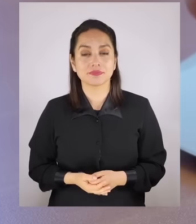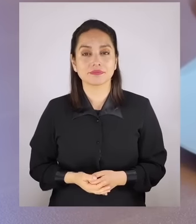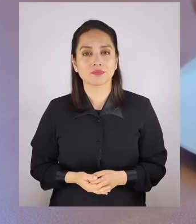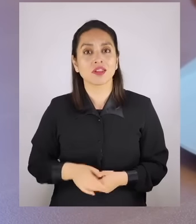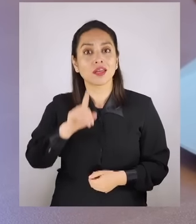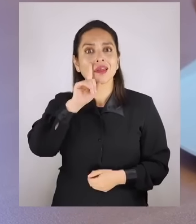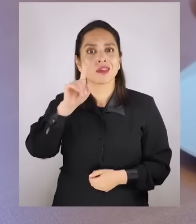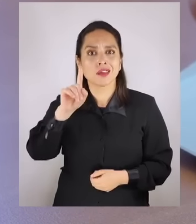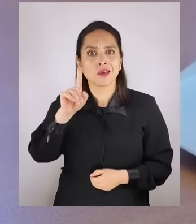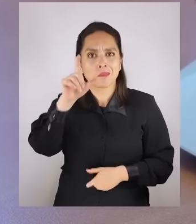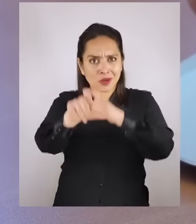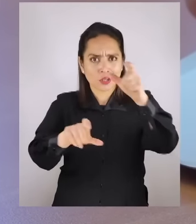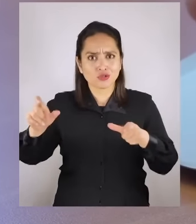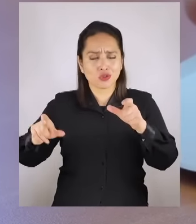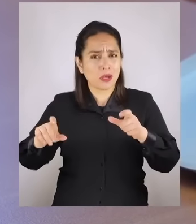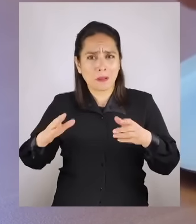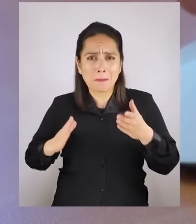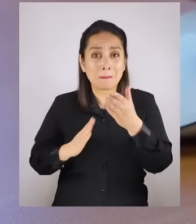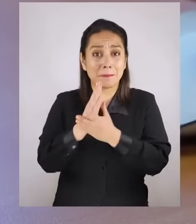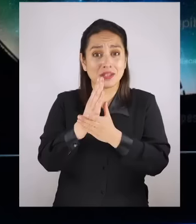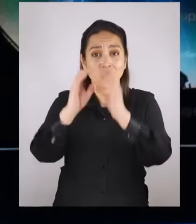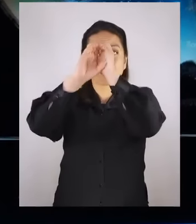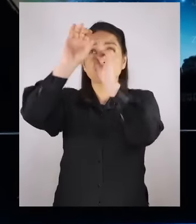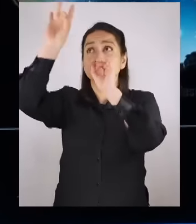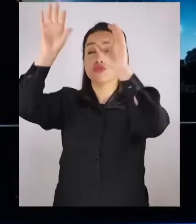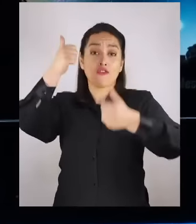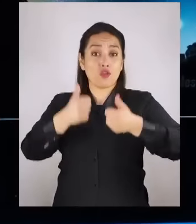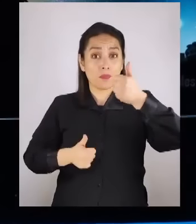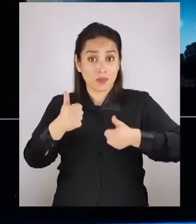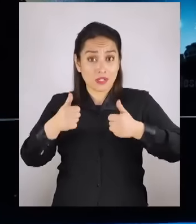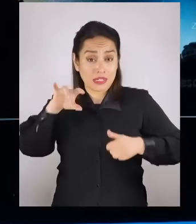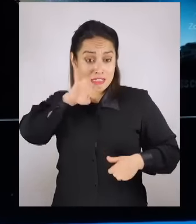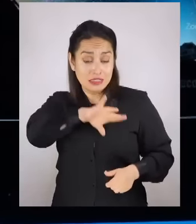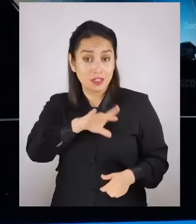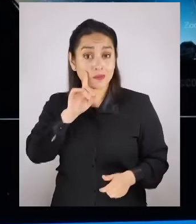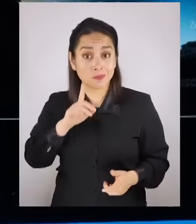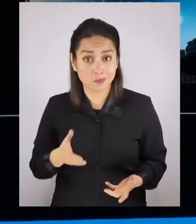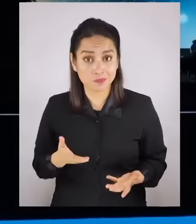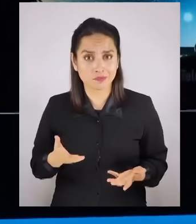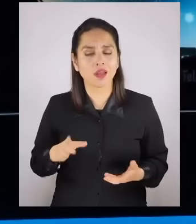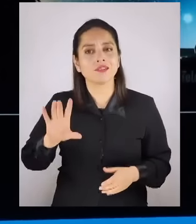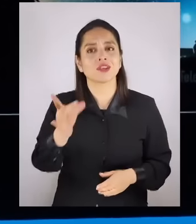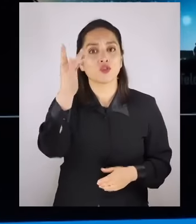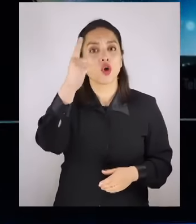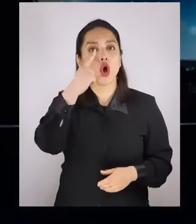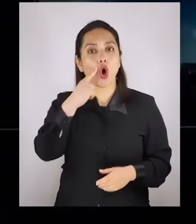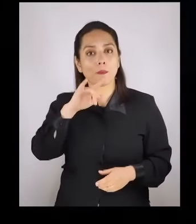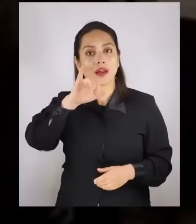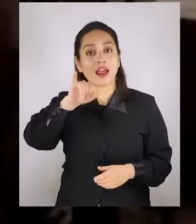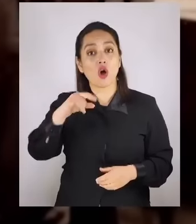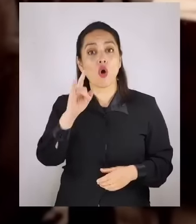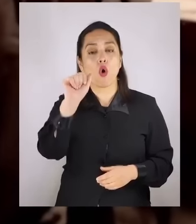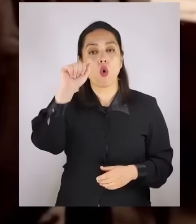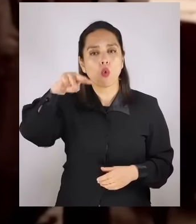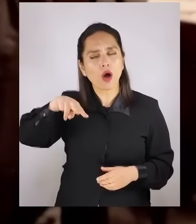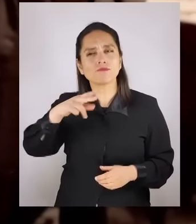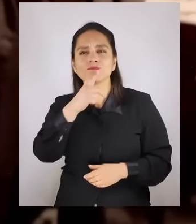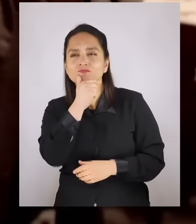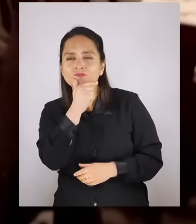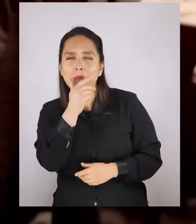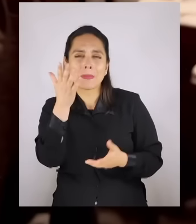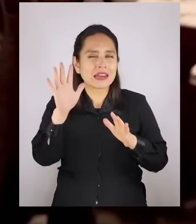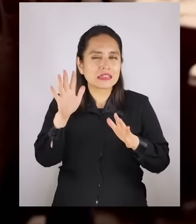¿Quiénes fueron los primeros que hicieron astronomía profesional en Chile? ¿Ok? Y ahí se descubrió que este señor, sospechamos que